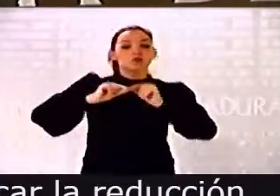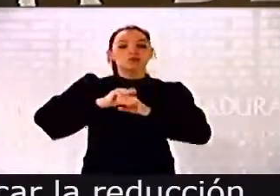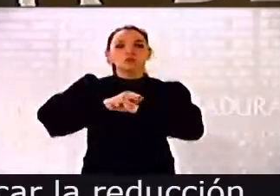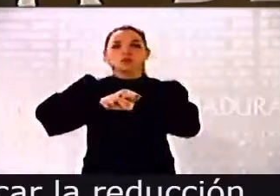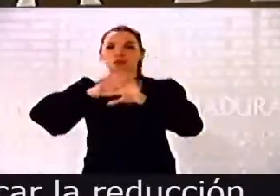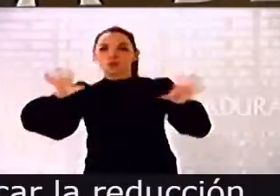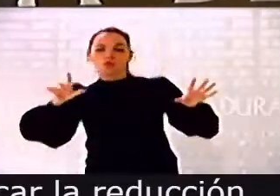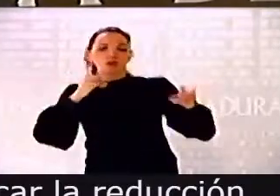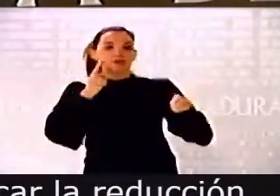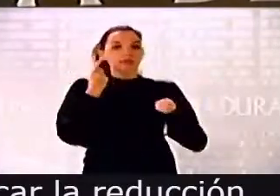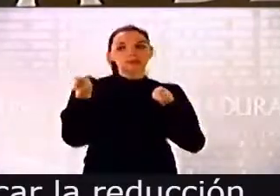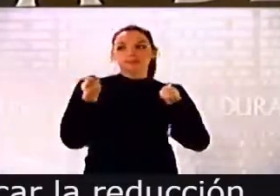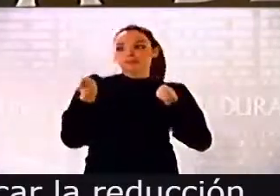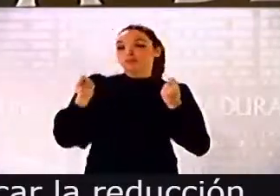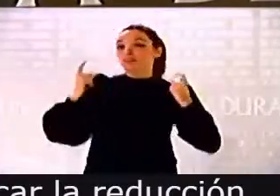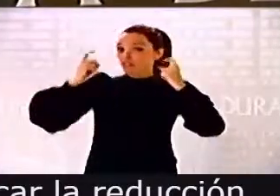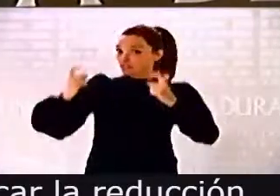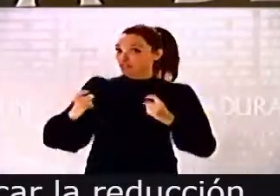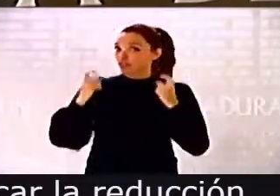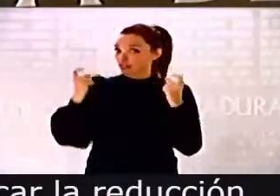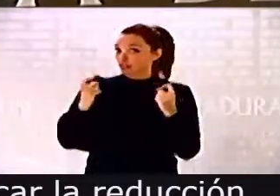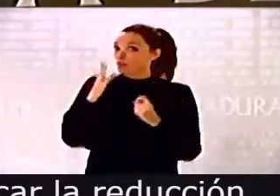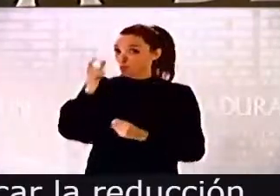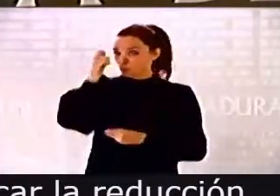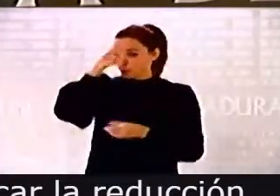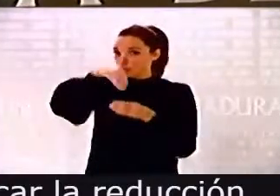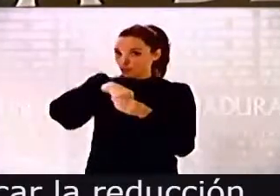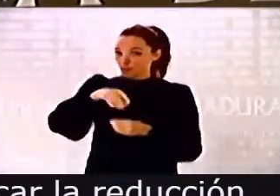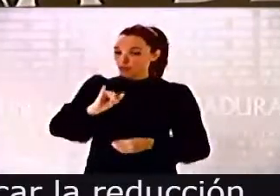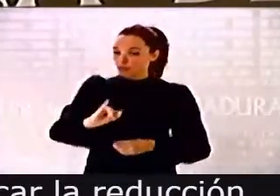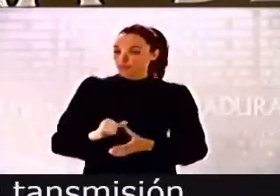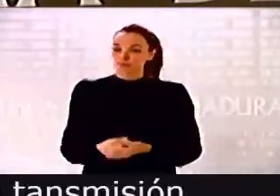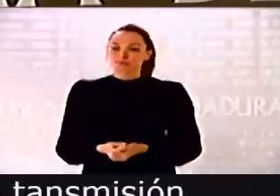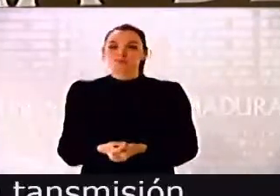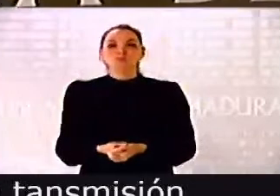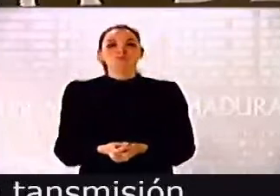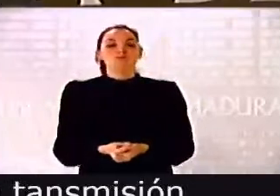comunitaria que se está produciendo en la ciudad.